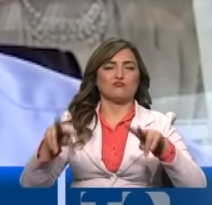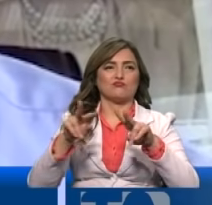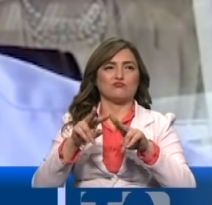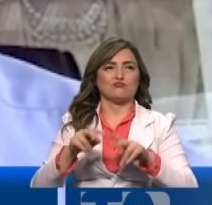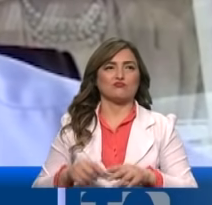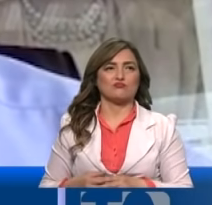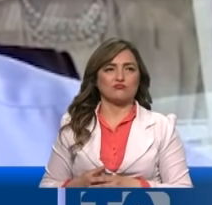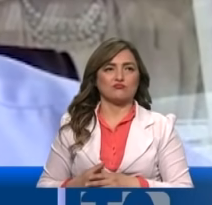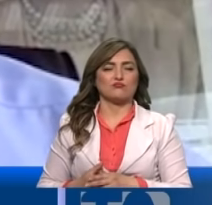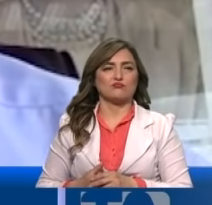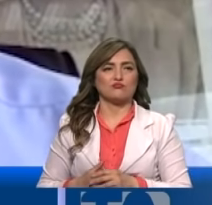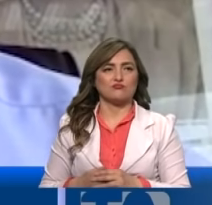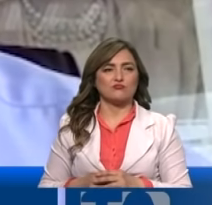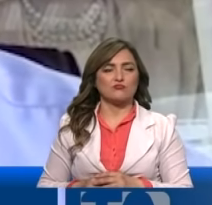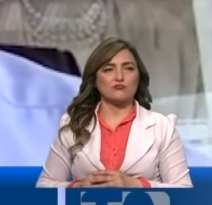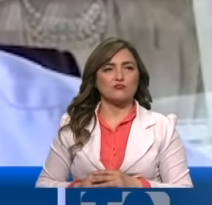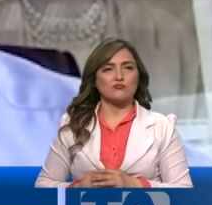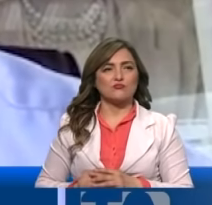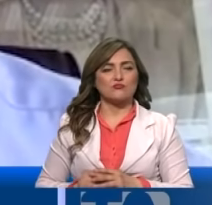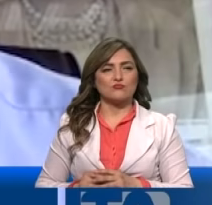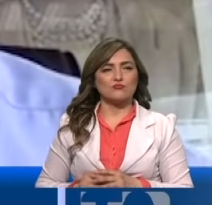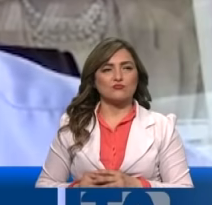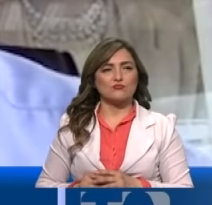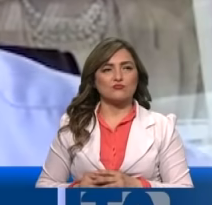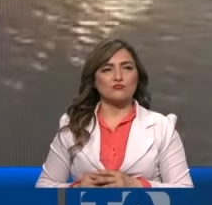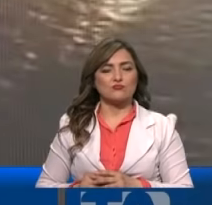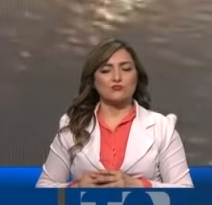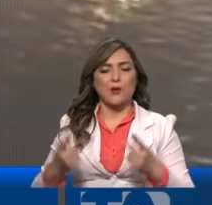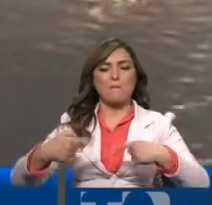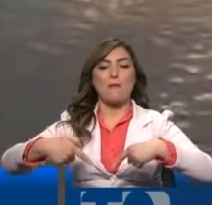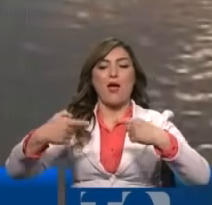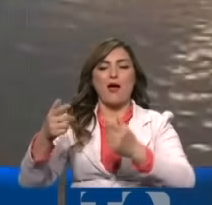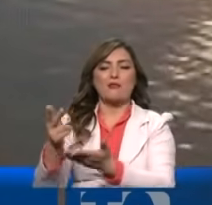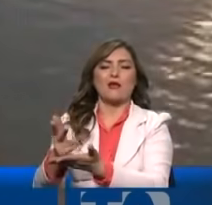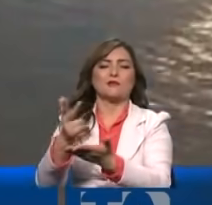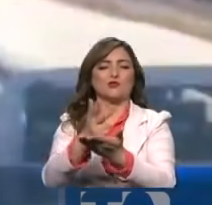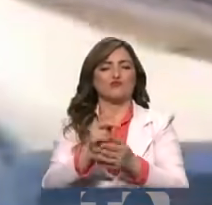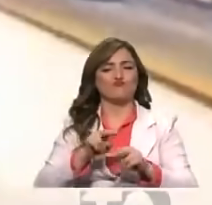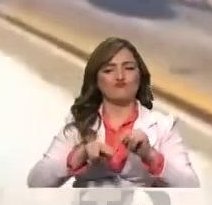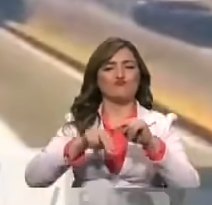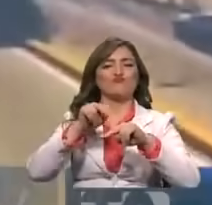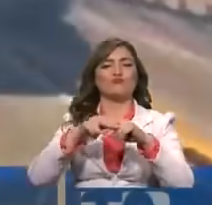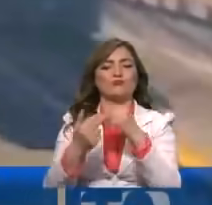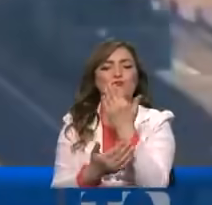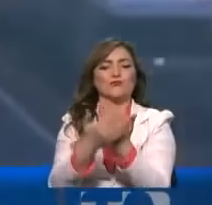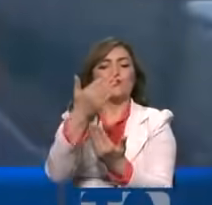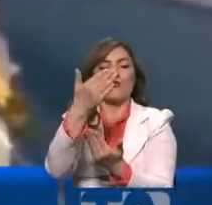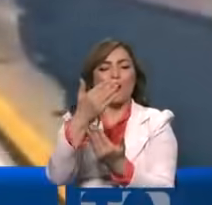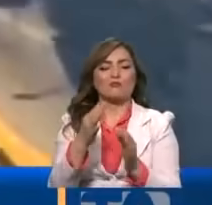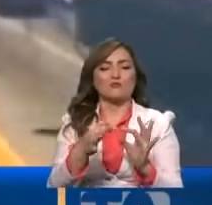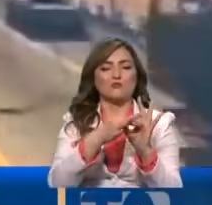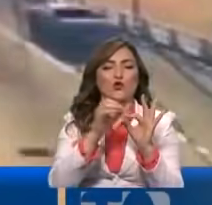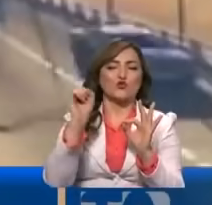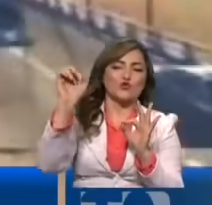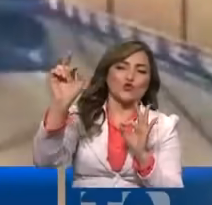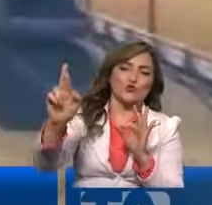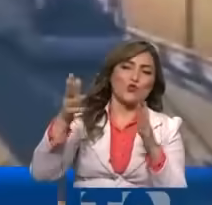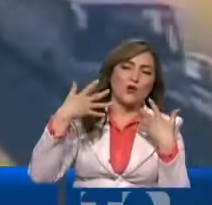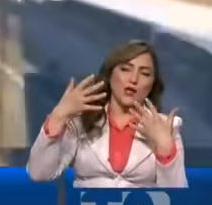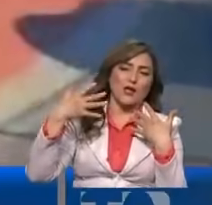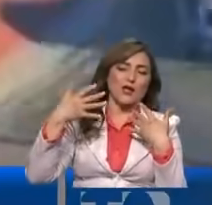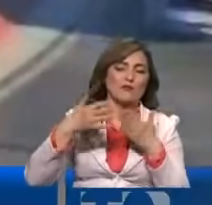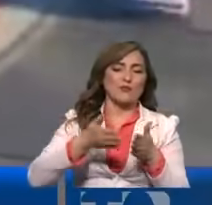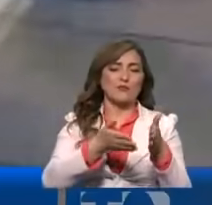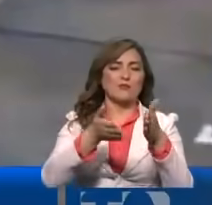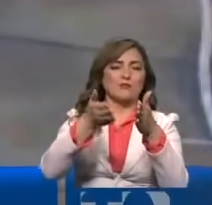y las estaciones de peaje. Con su construcción se aspira a facilitar la conexión del sur de la ciudad con la red